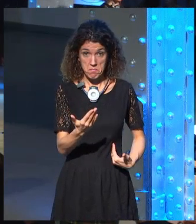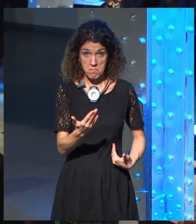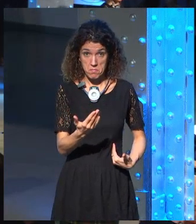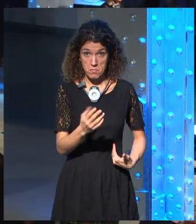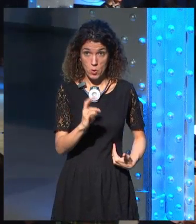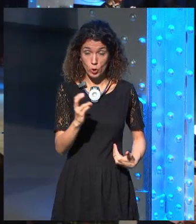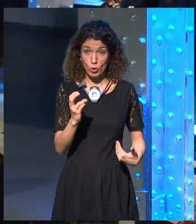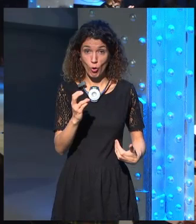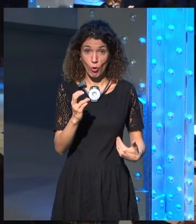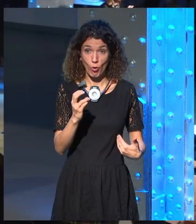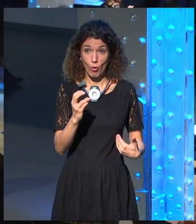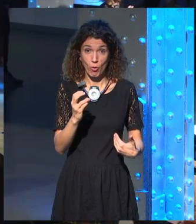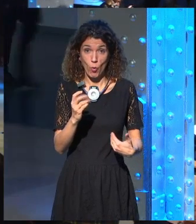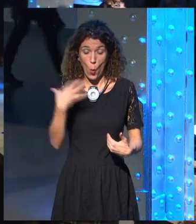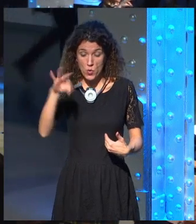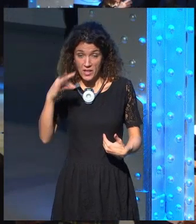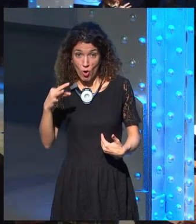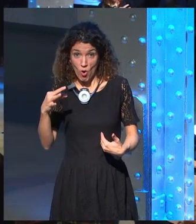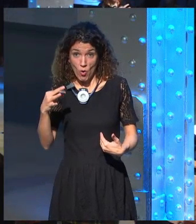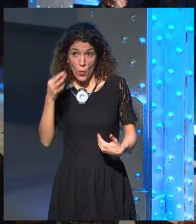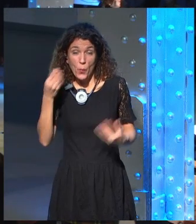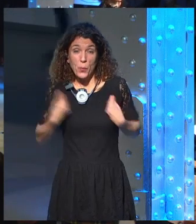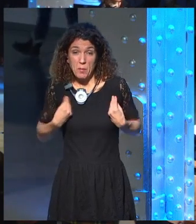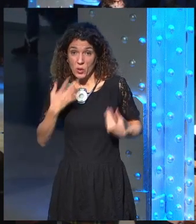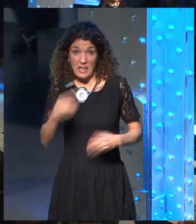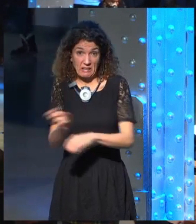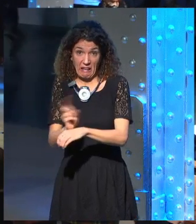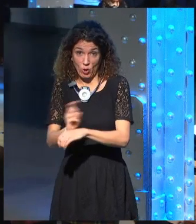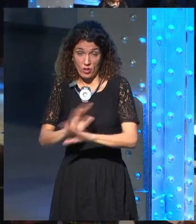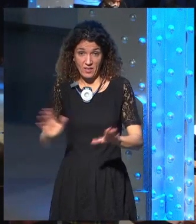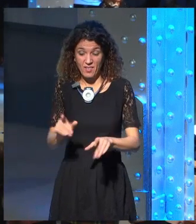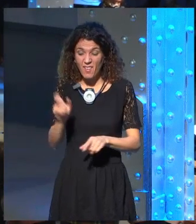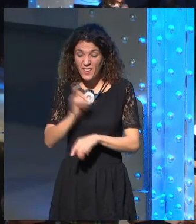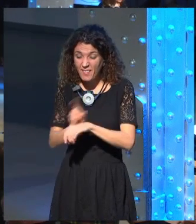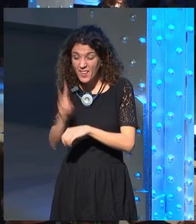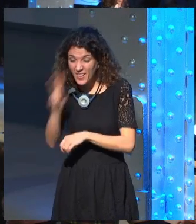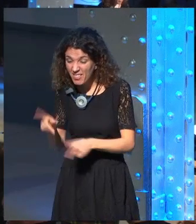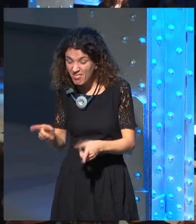otros seres vivos que había allí eran animales de investigación. ¿Se les coge cariño?